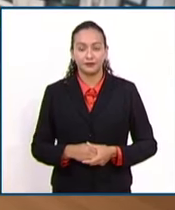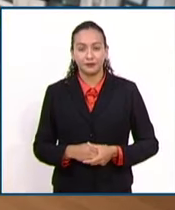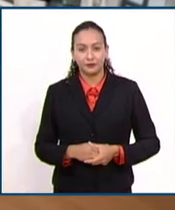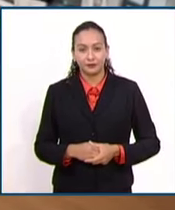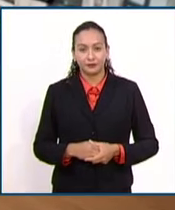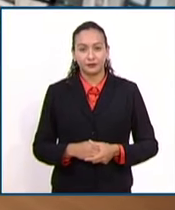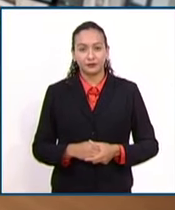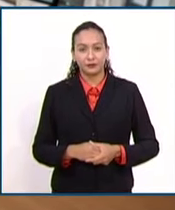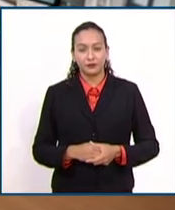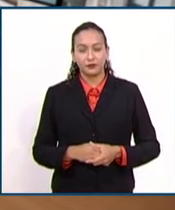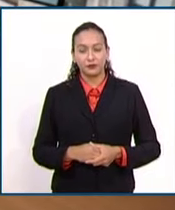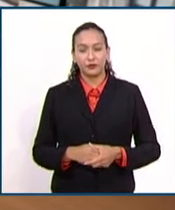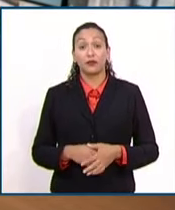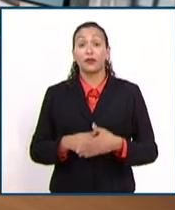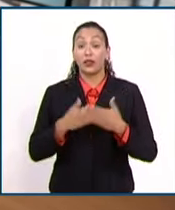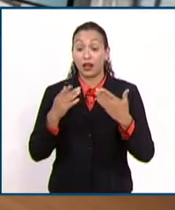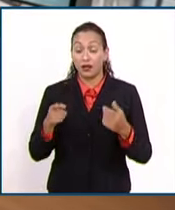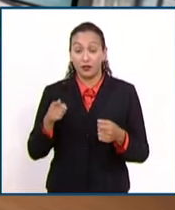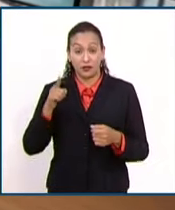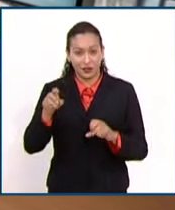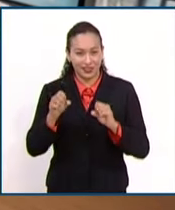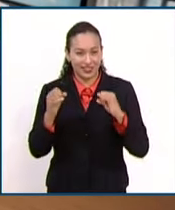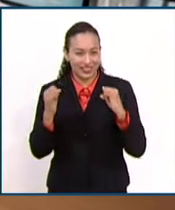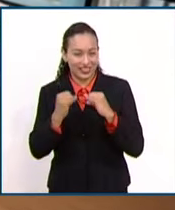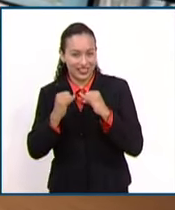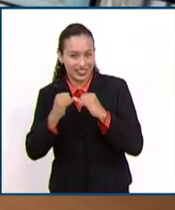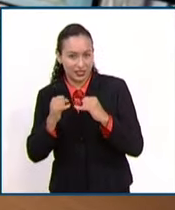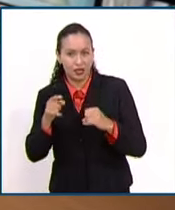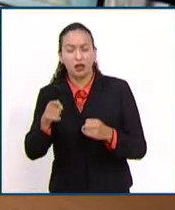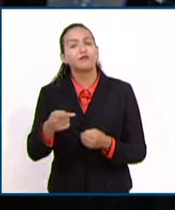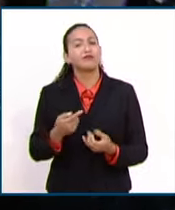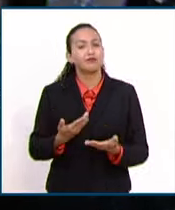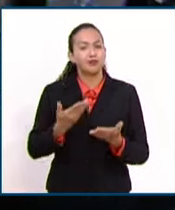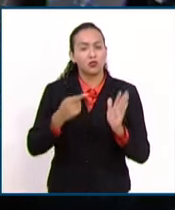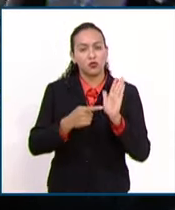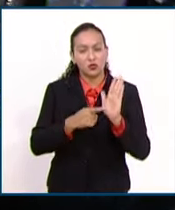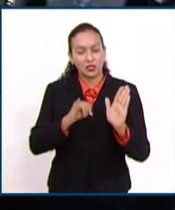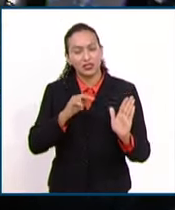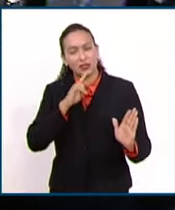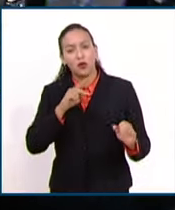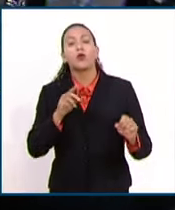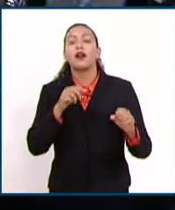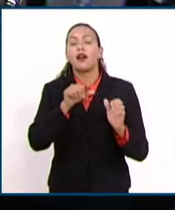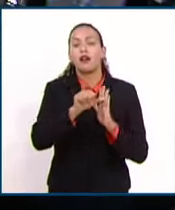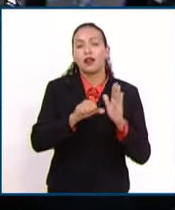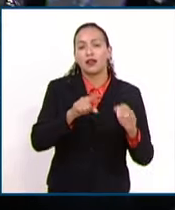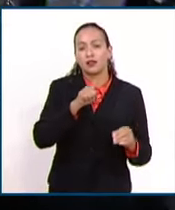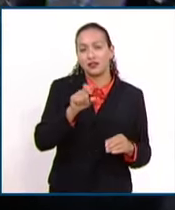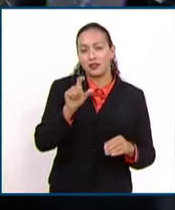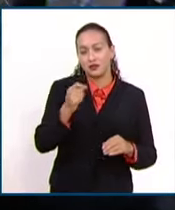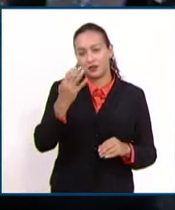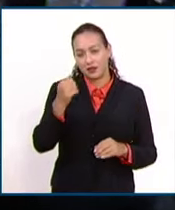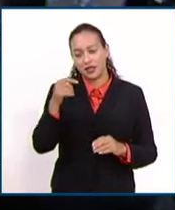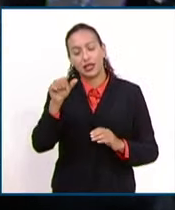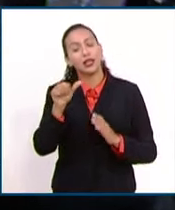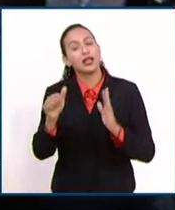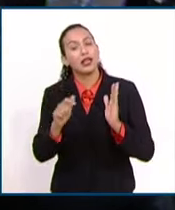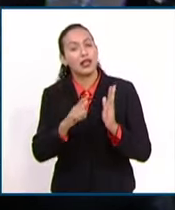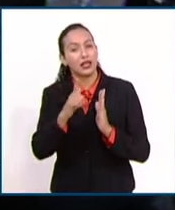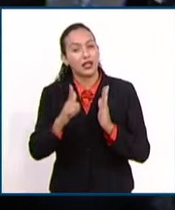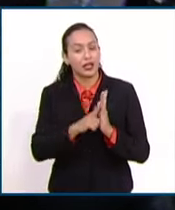En tanto, la JUFED manifestó su preocupación por la iniciativa de reformas a los artículos 129 y 148 de la Ley de